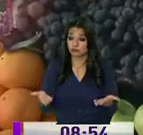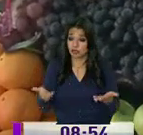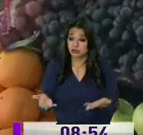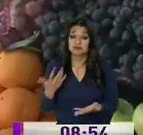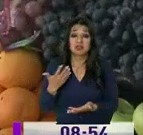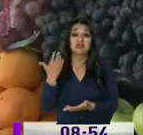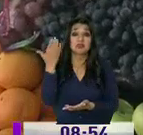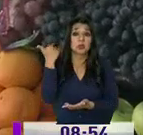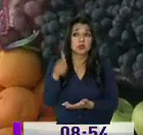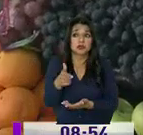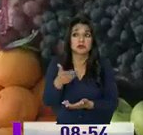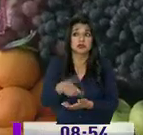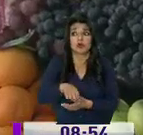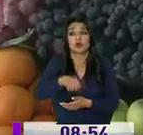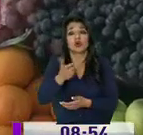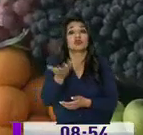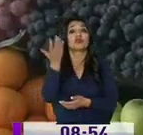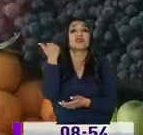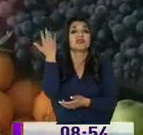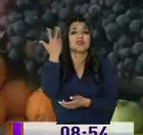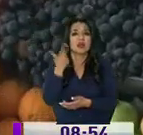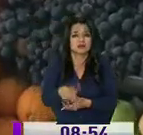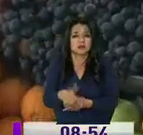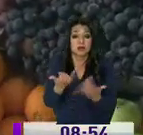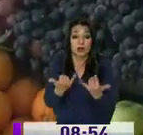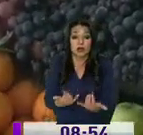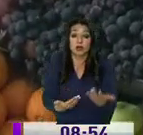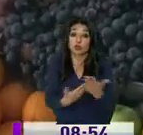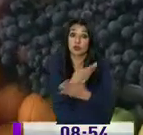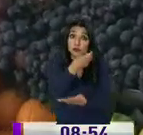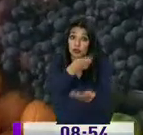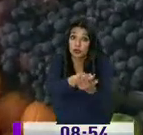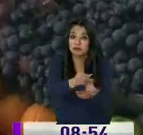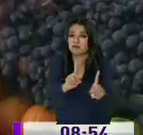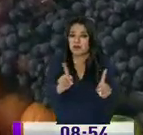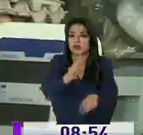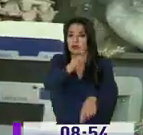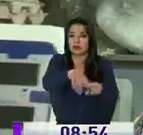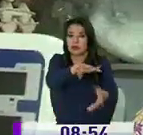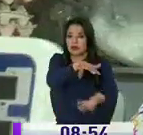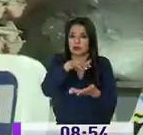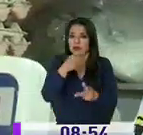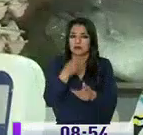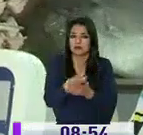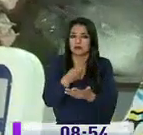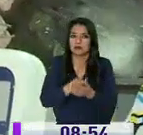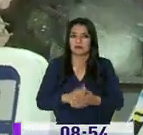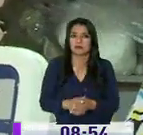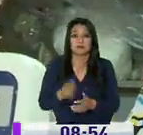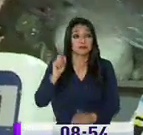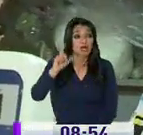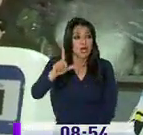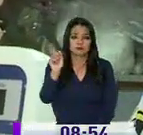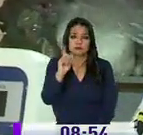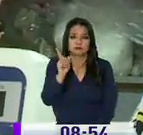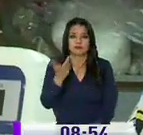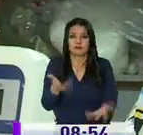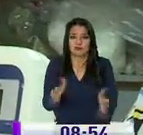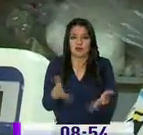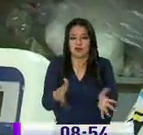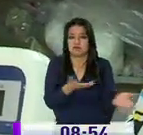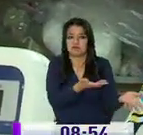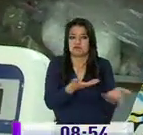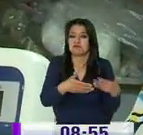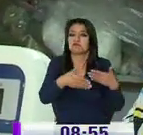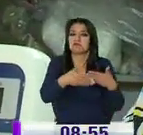francamente es de los días anteriores. No puedo meter mercadería. Los precios no han subido. ¿Por qué? Porque no hay paso, no hay